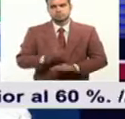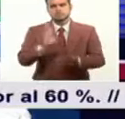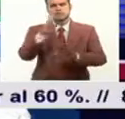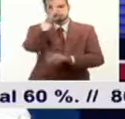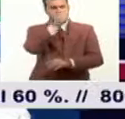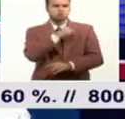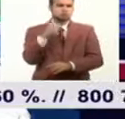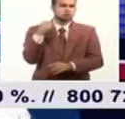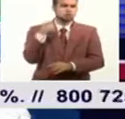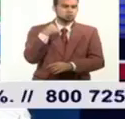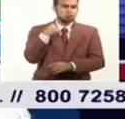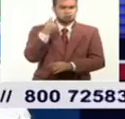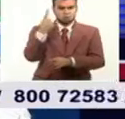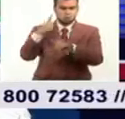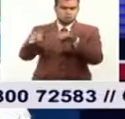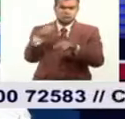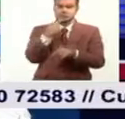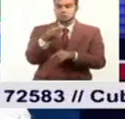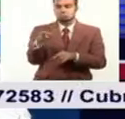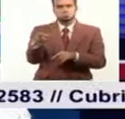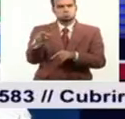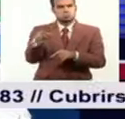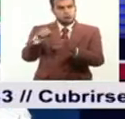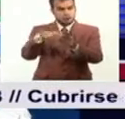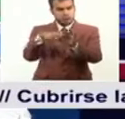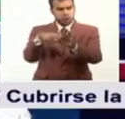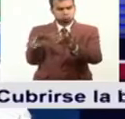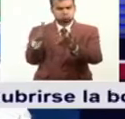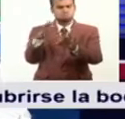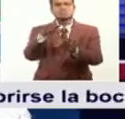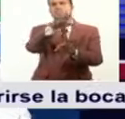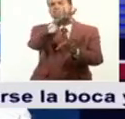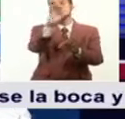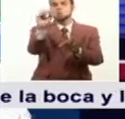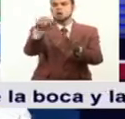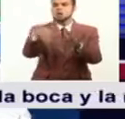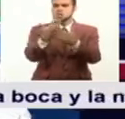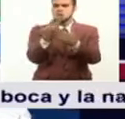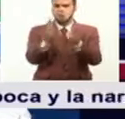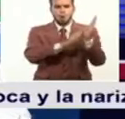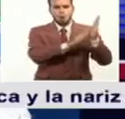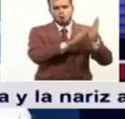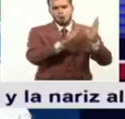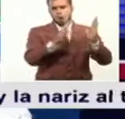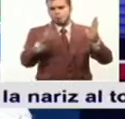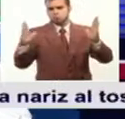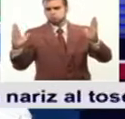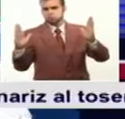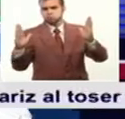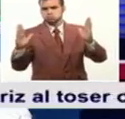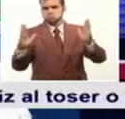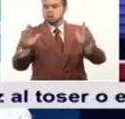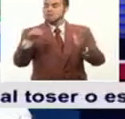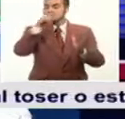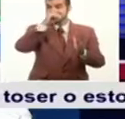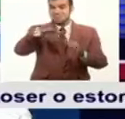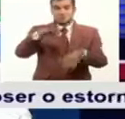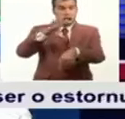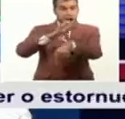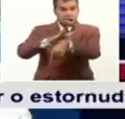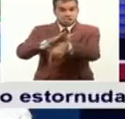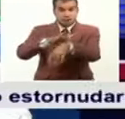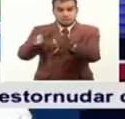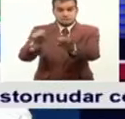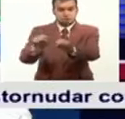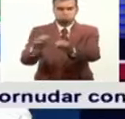que llevaba este territorio ya más de 50 días sin diagnosticar casos en este grupo